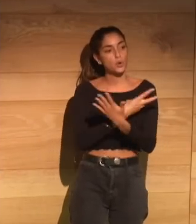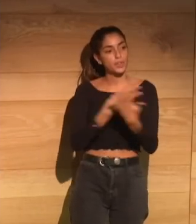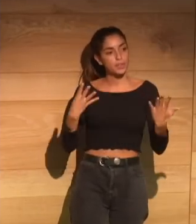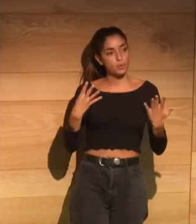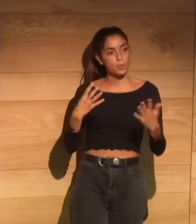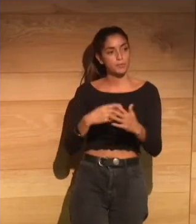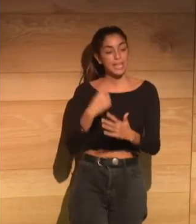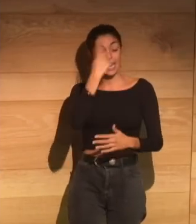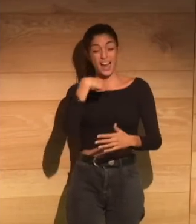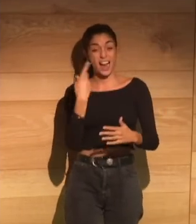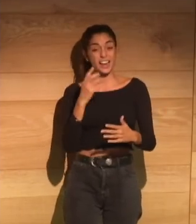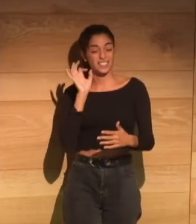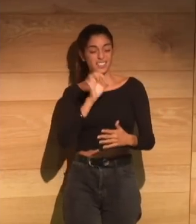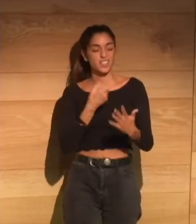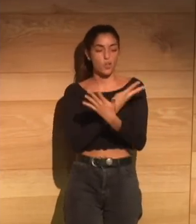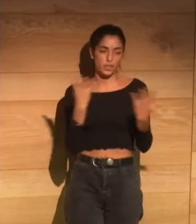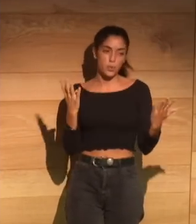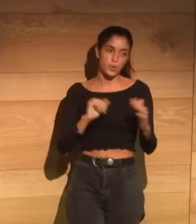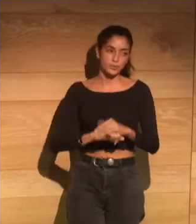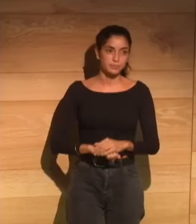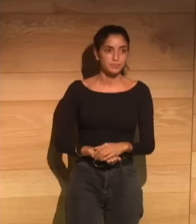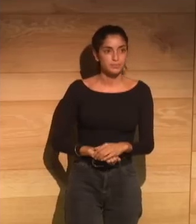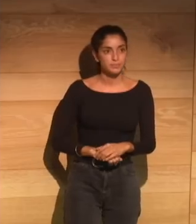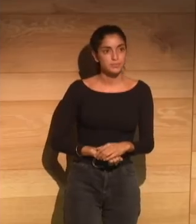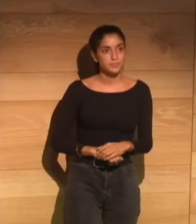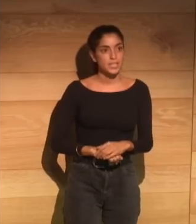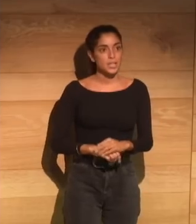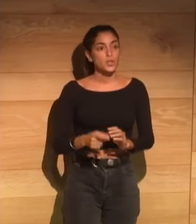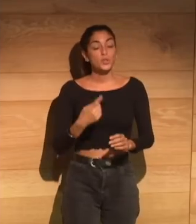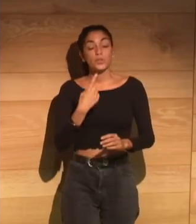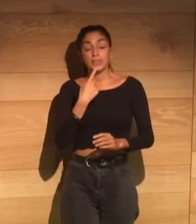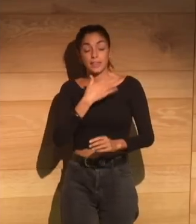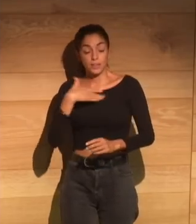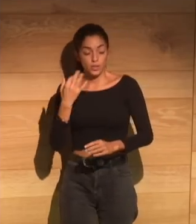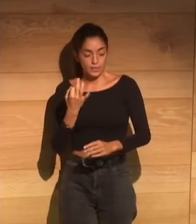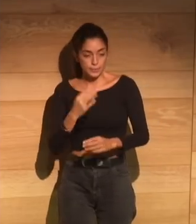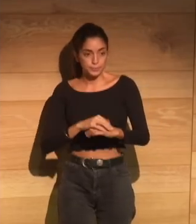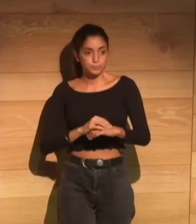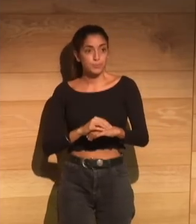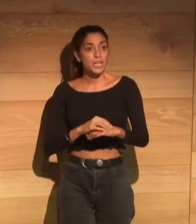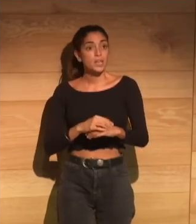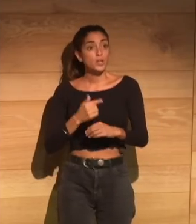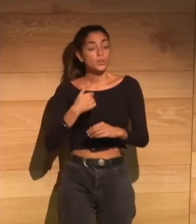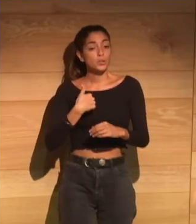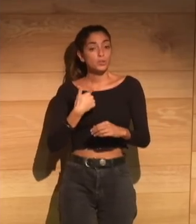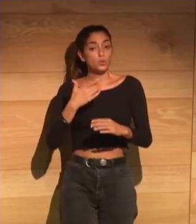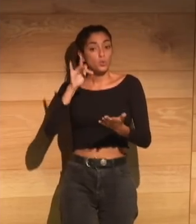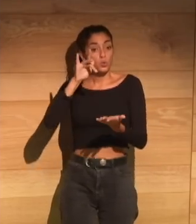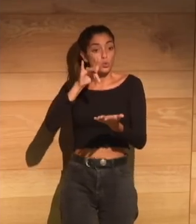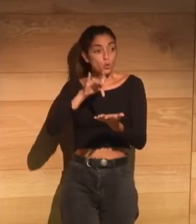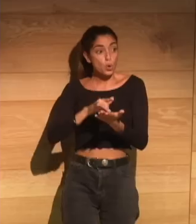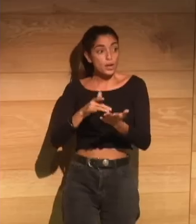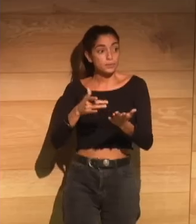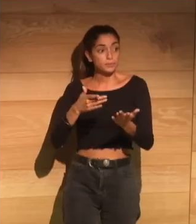decir 19. Sí, sí, ha puesto cara de 19, sí. Y espérate, se te ha visto. Lo que quiero decir es que con la llegada de la ruptura de